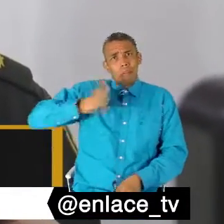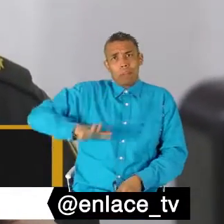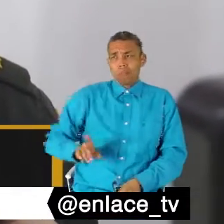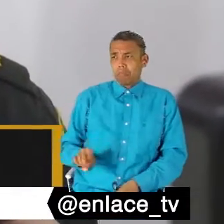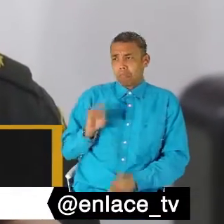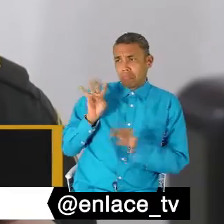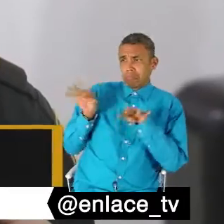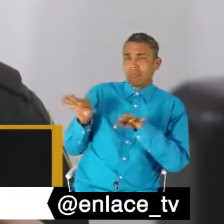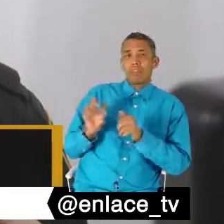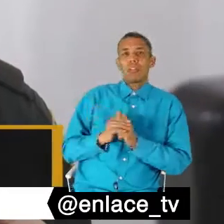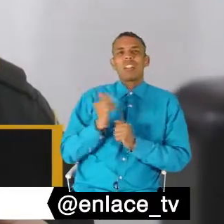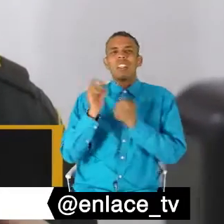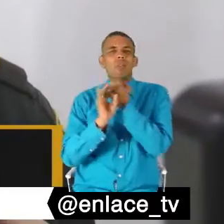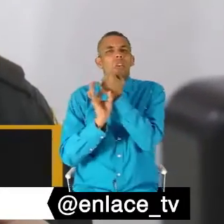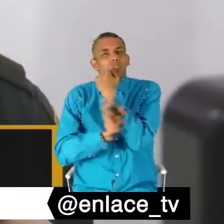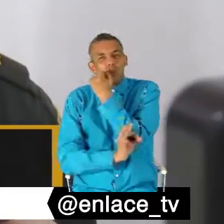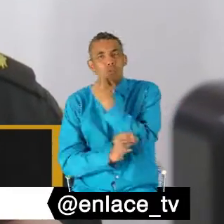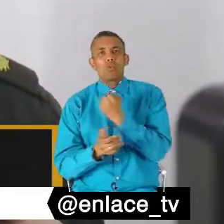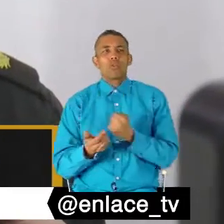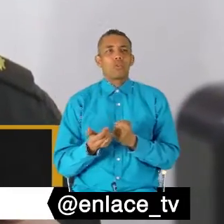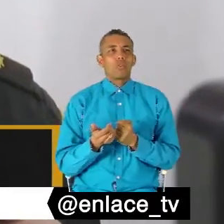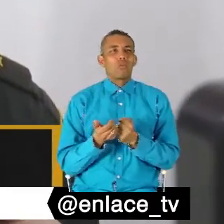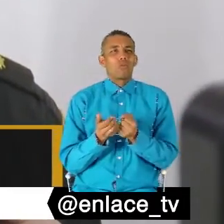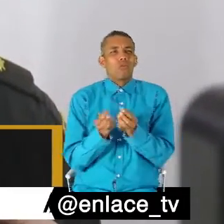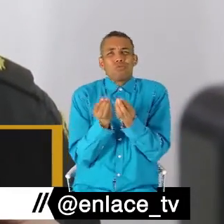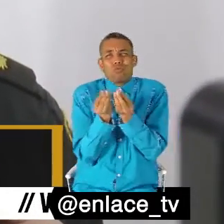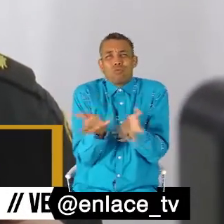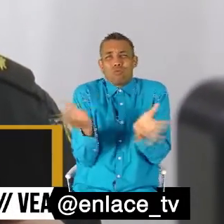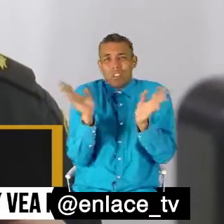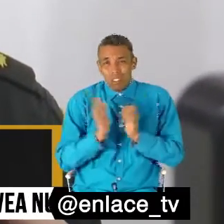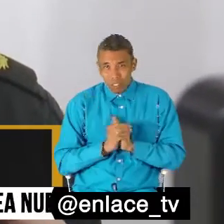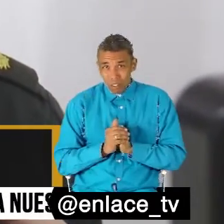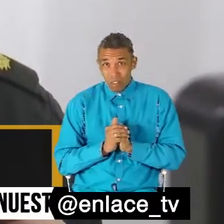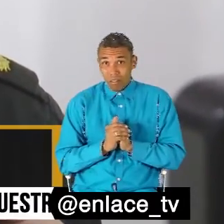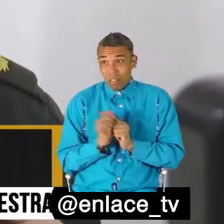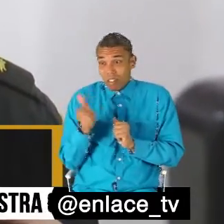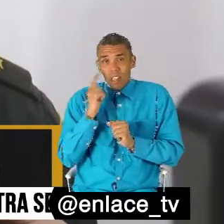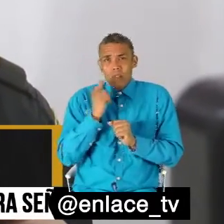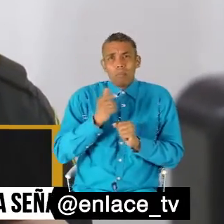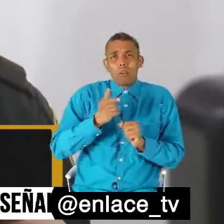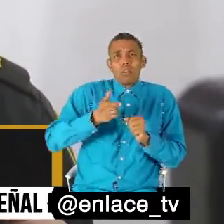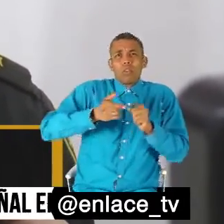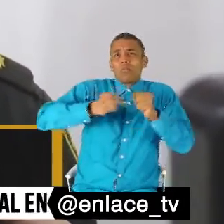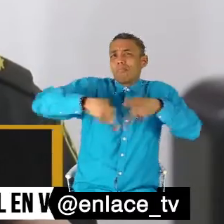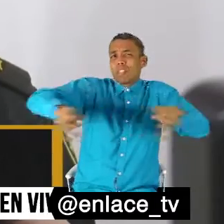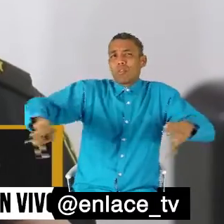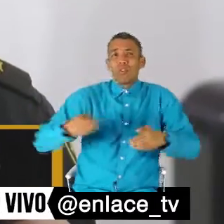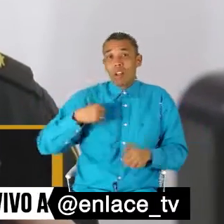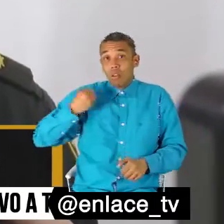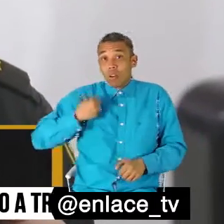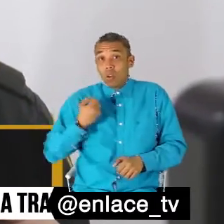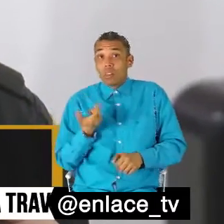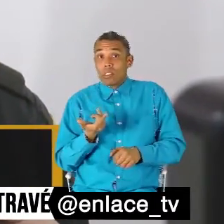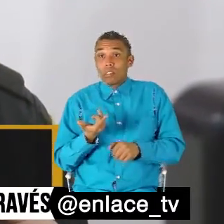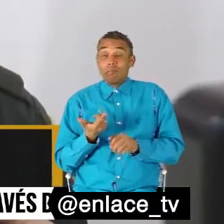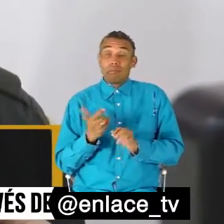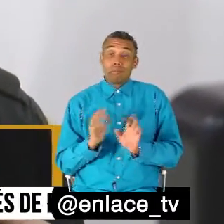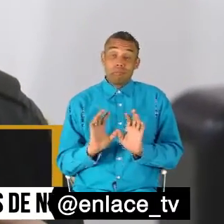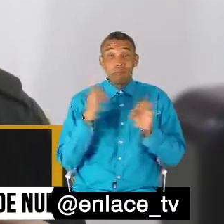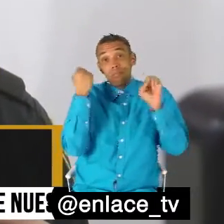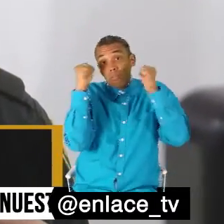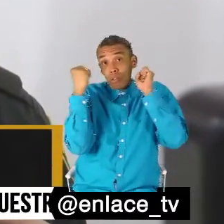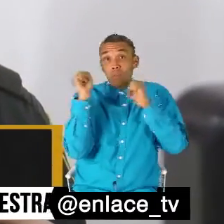con psicólogos, con psiquiatras, pues para evitar ese tipo de conductas y darles una resolución alternativa pues a estas situaciones que se les